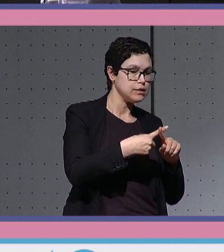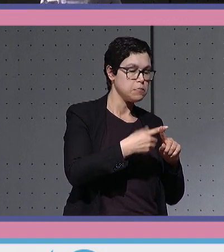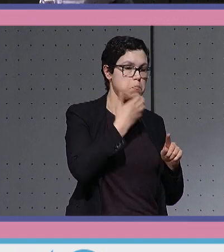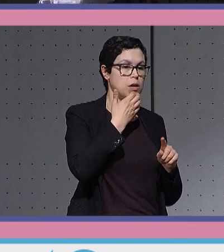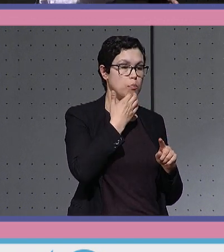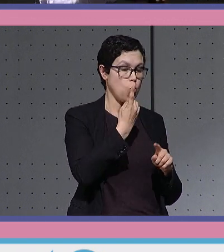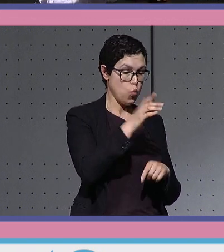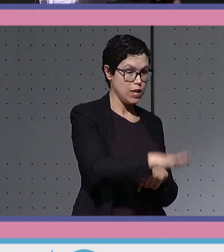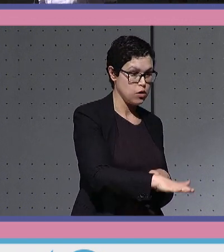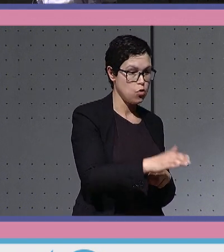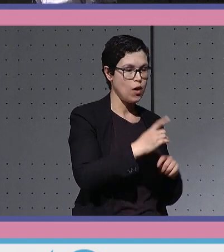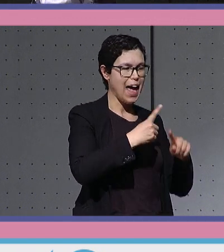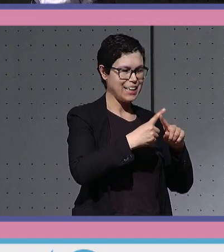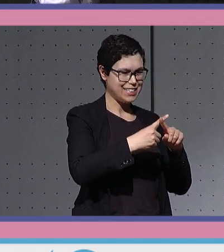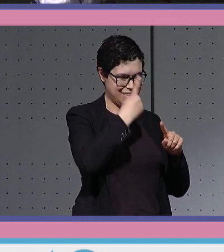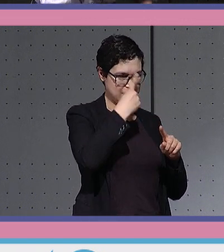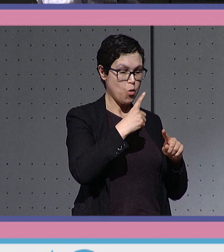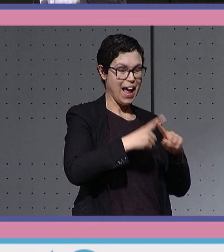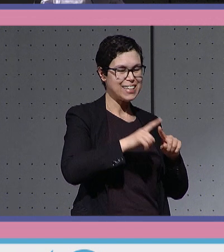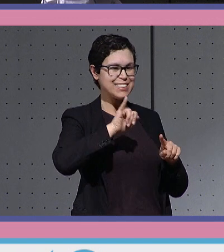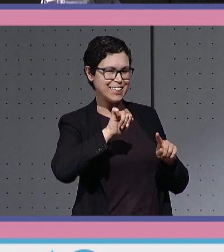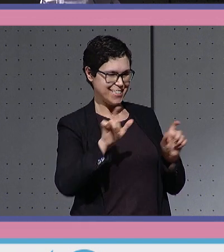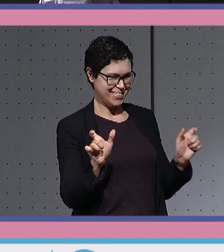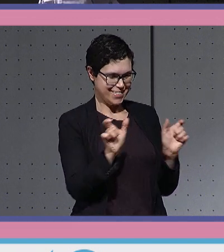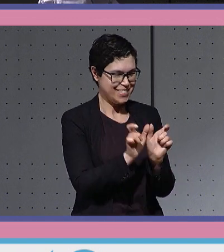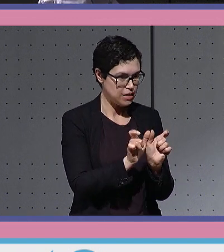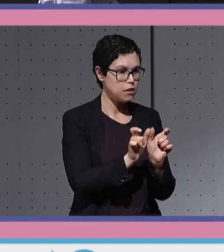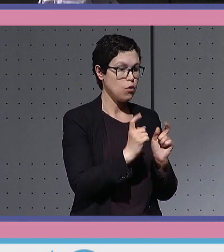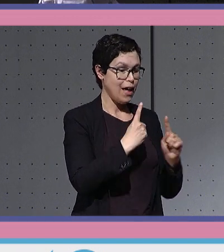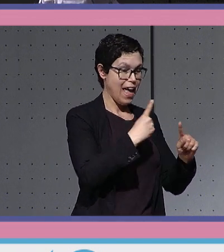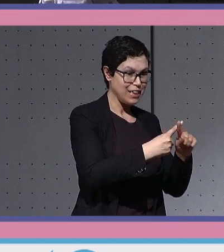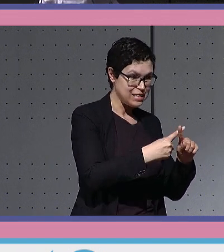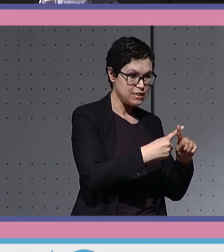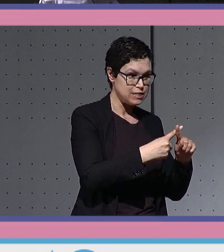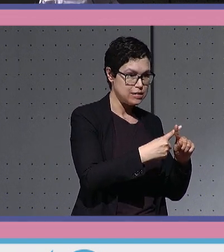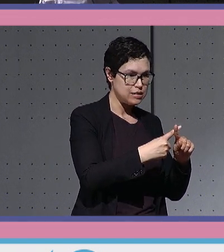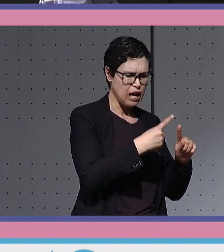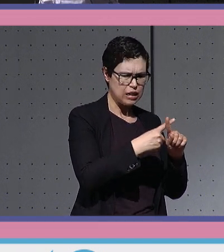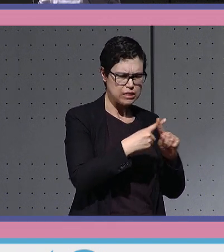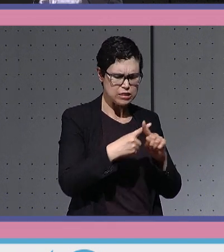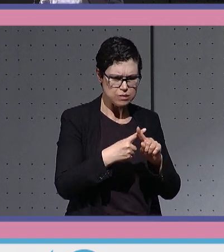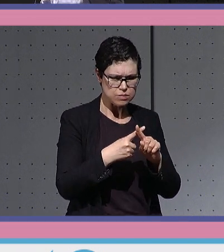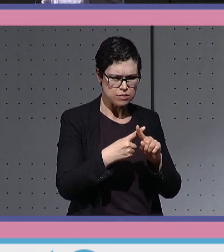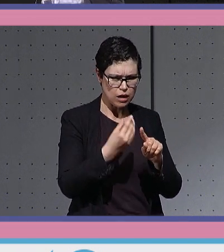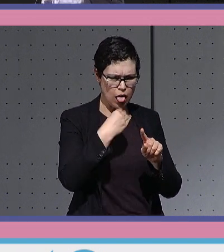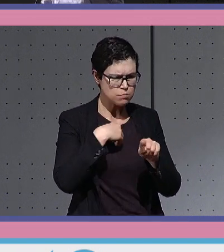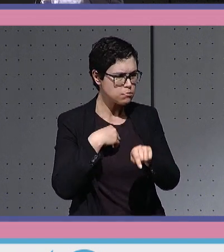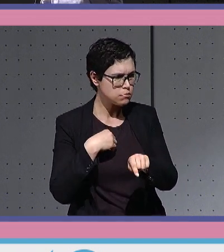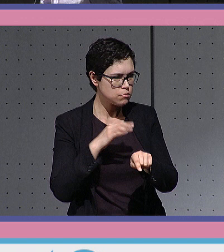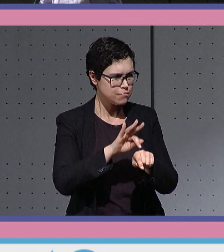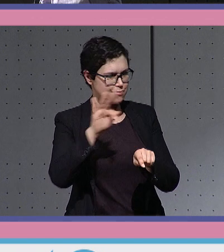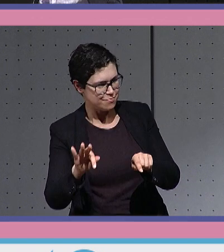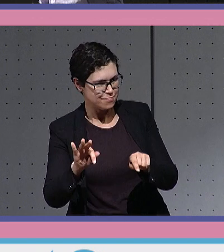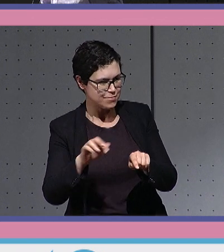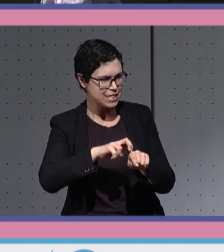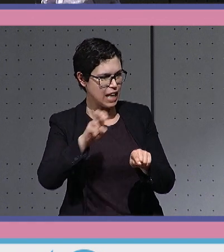niño solo hay una copia porque somos XY. Entonces una copia, y no veis que aquí le faltan unas páginas.